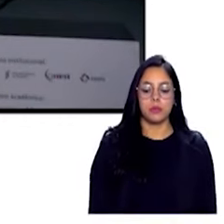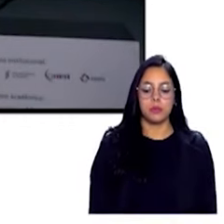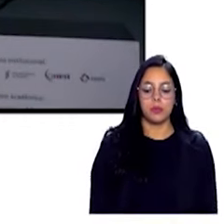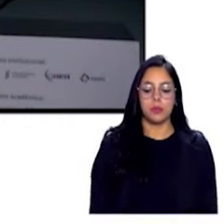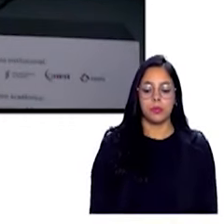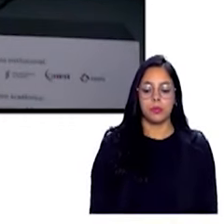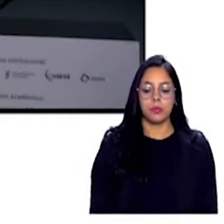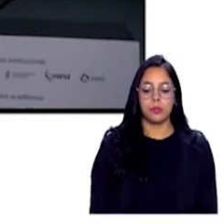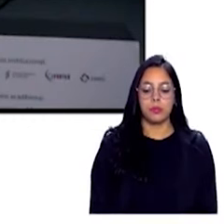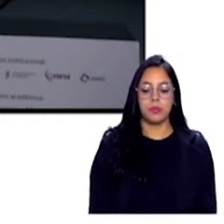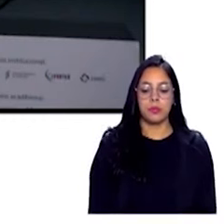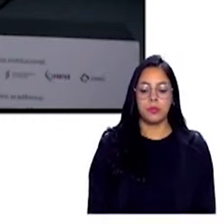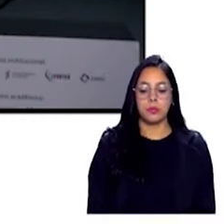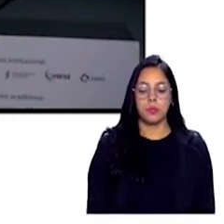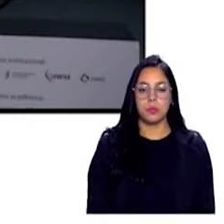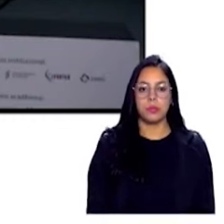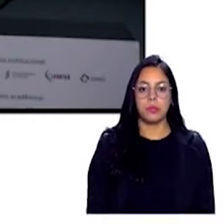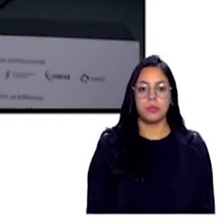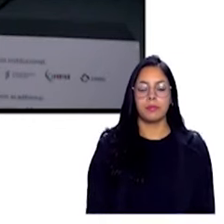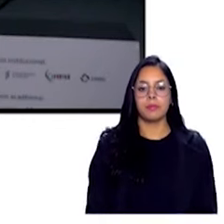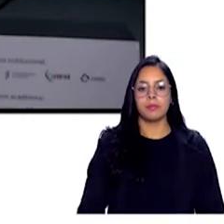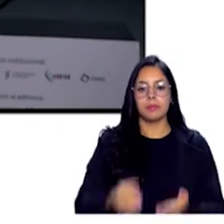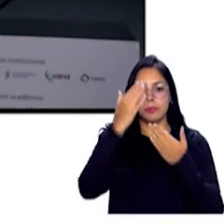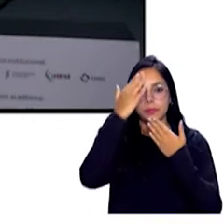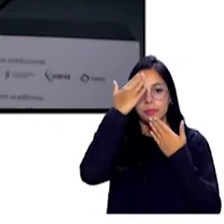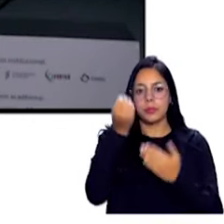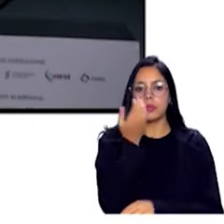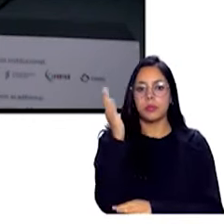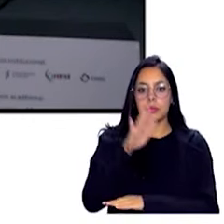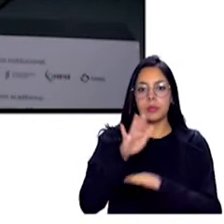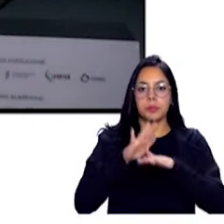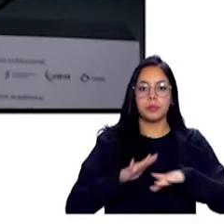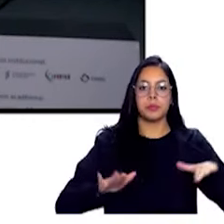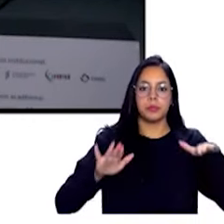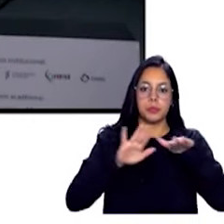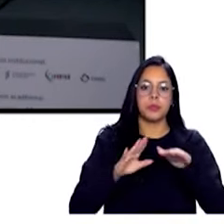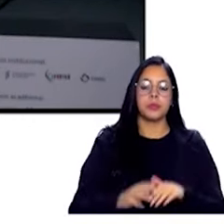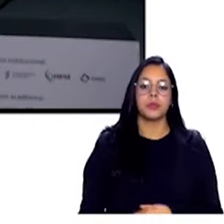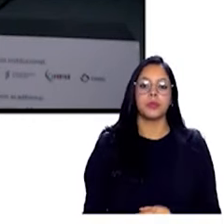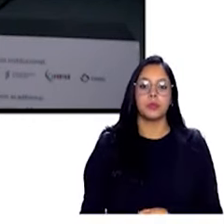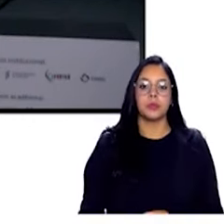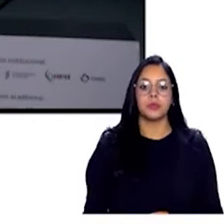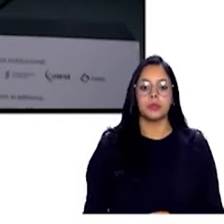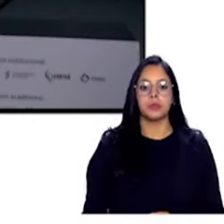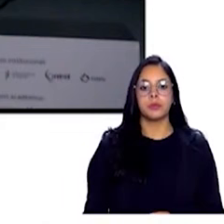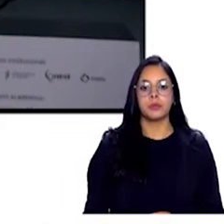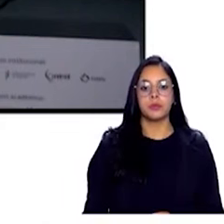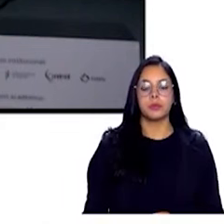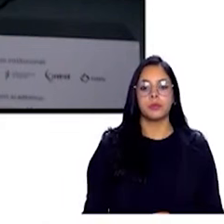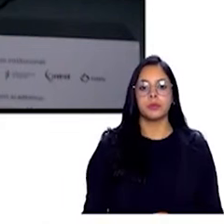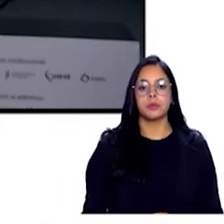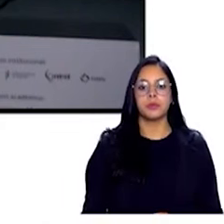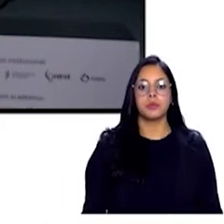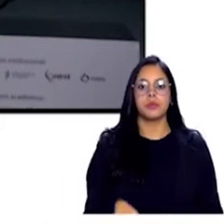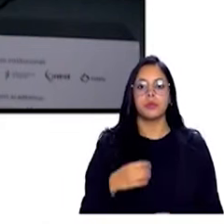sução muchas gracias buenas tardes a todos en primer lugar quería agradecer invita de